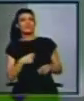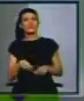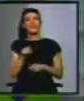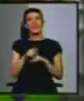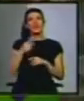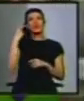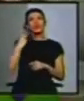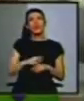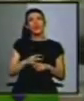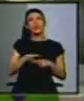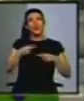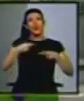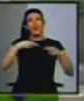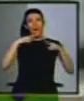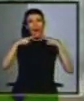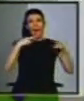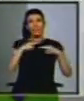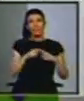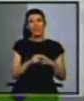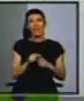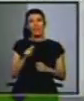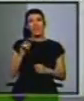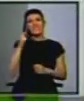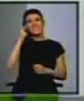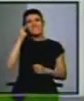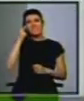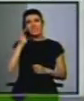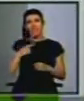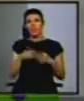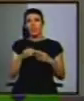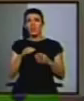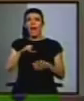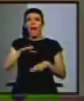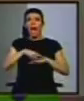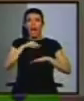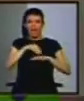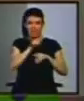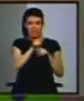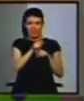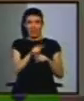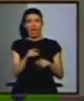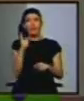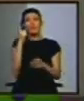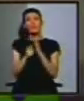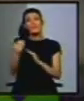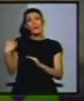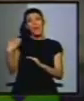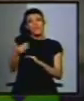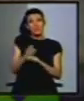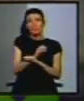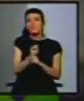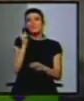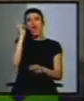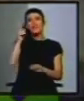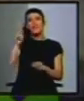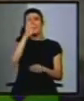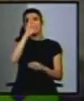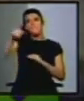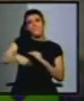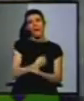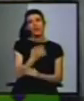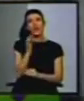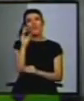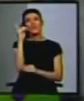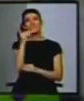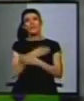soda La China ubicada en el sector oriente de Arica, donde desde hace un mes no se admiten ni perros ni discapacitados. Según él, su